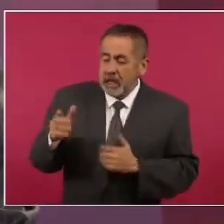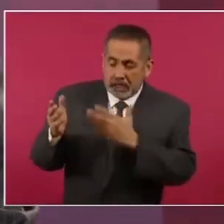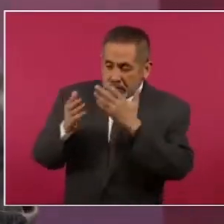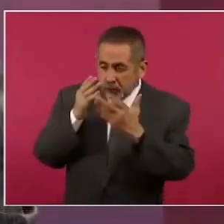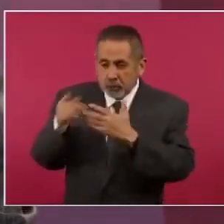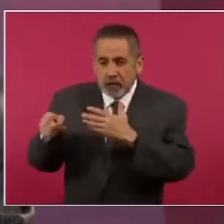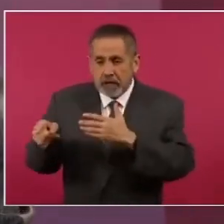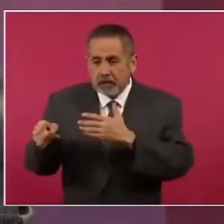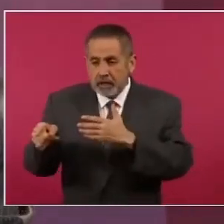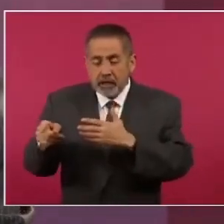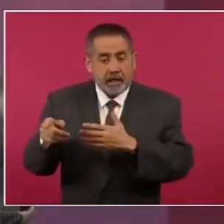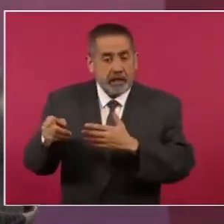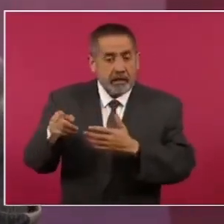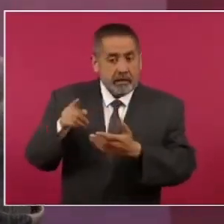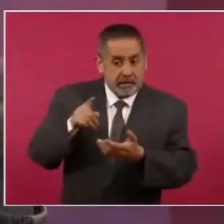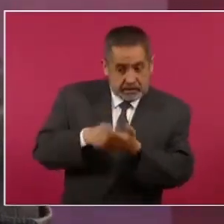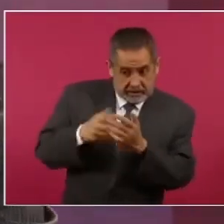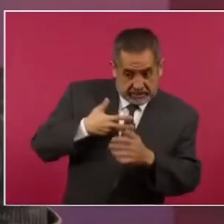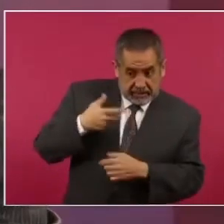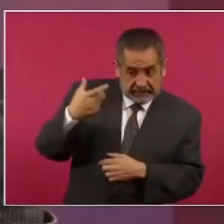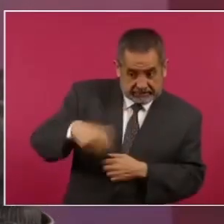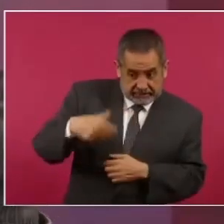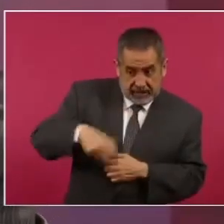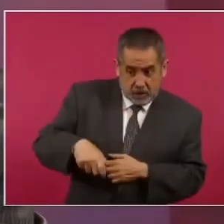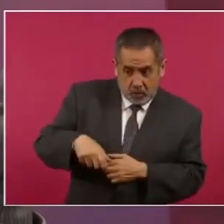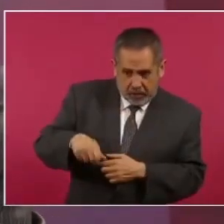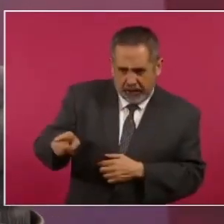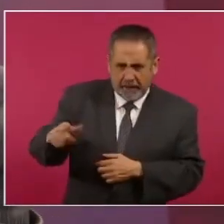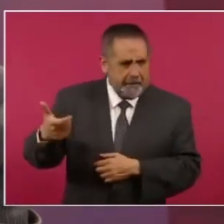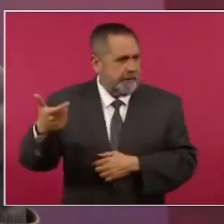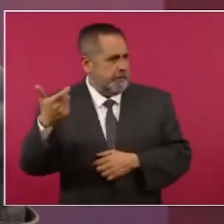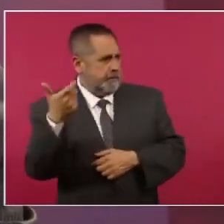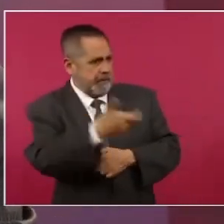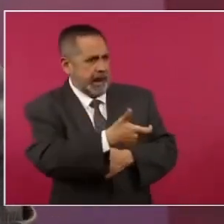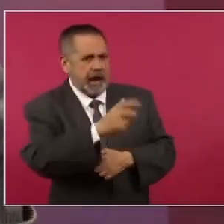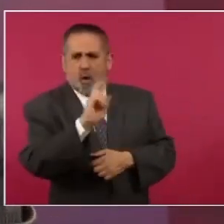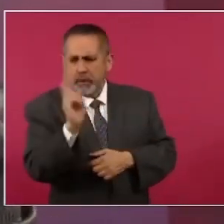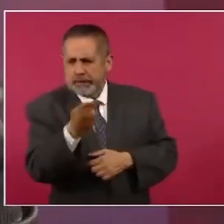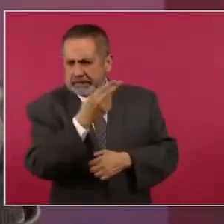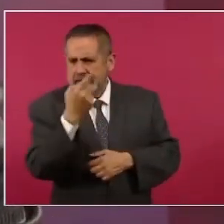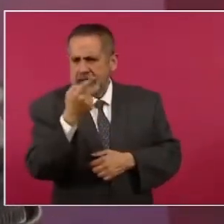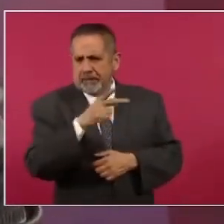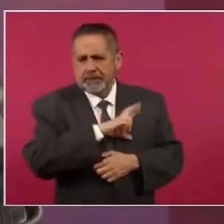estudiara el que tuviese para pagar colegiatura.